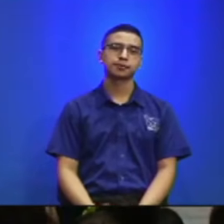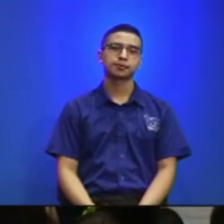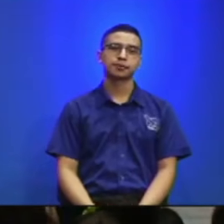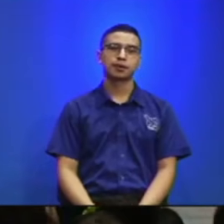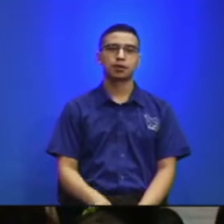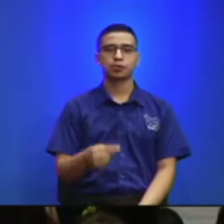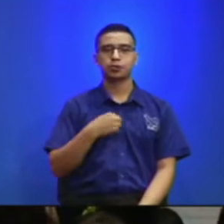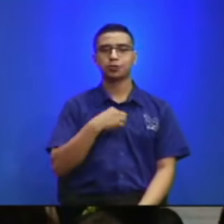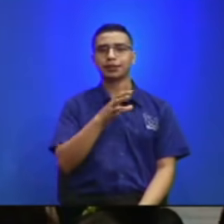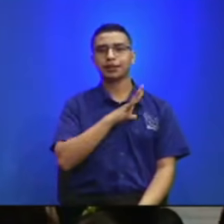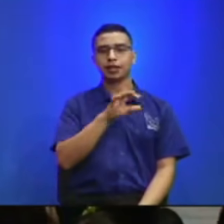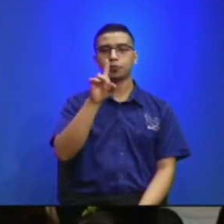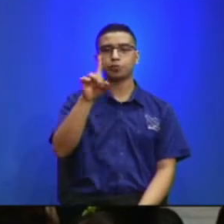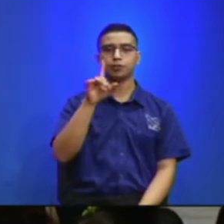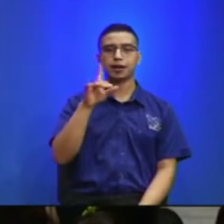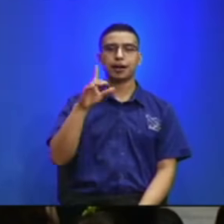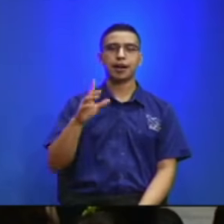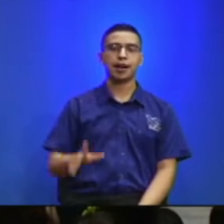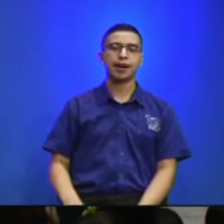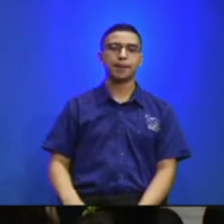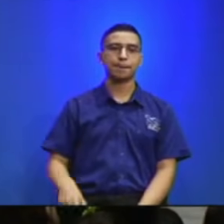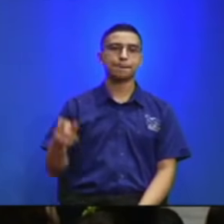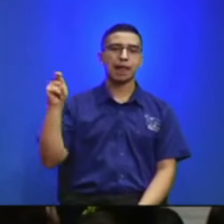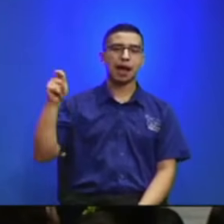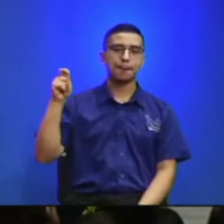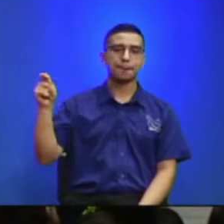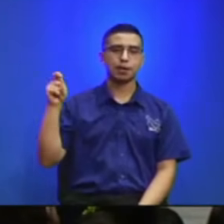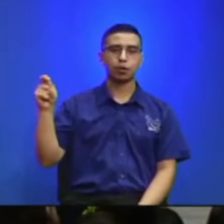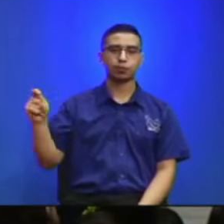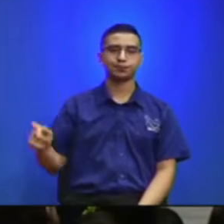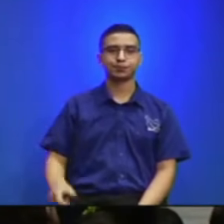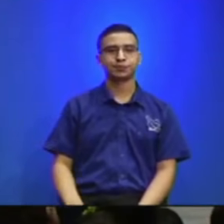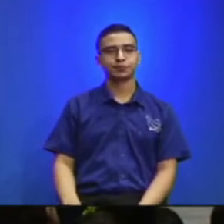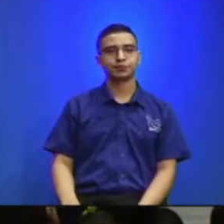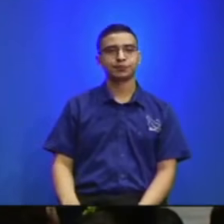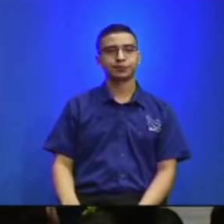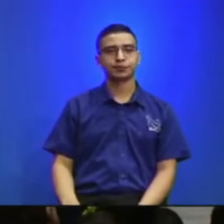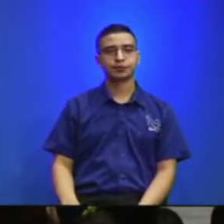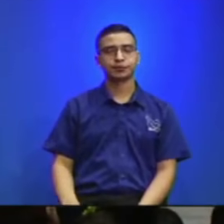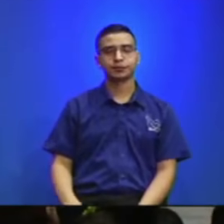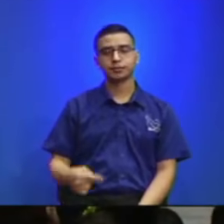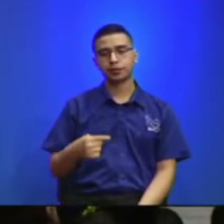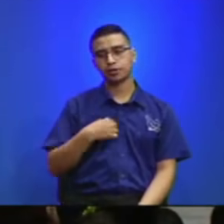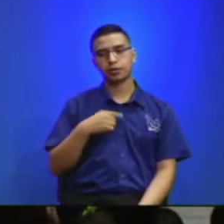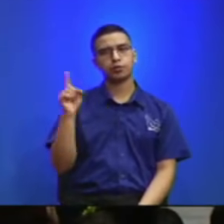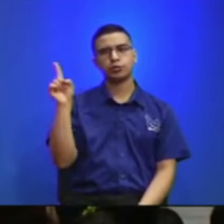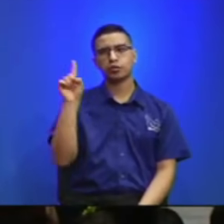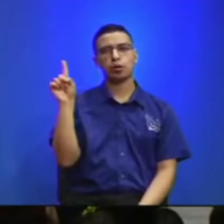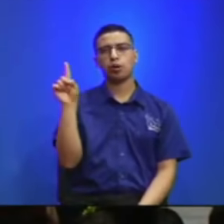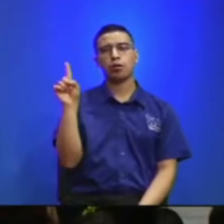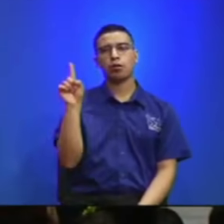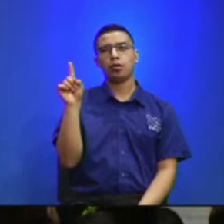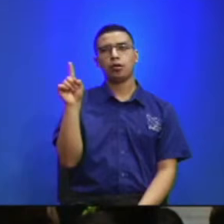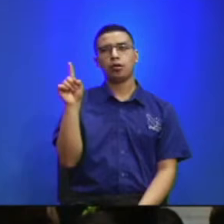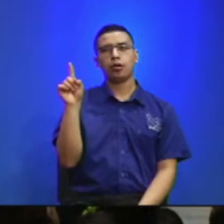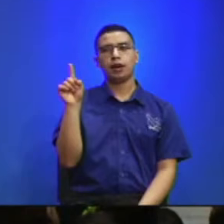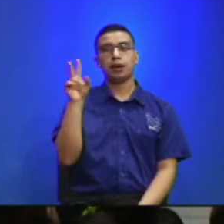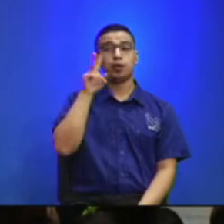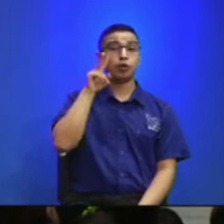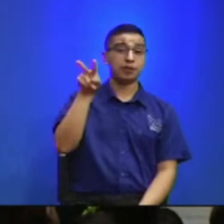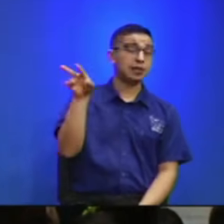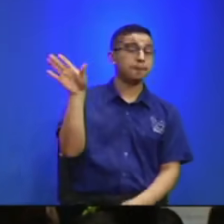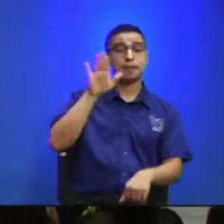tenía un amigo se me cayó yo le he seguido buscando pero en ese medio